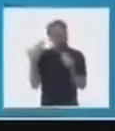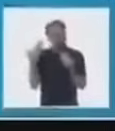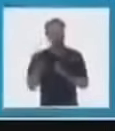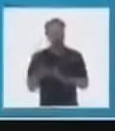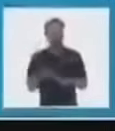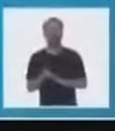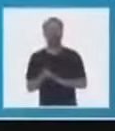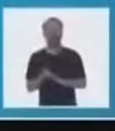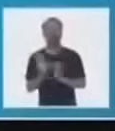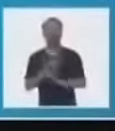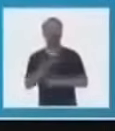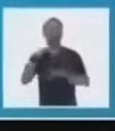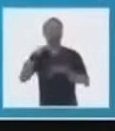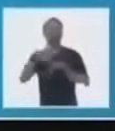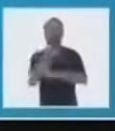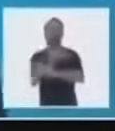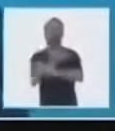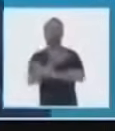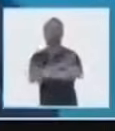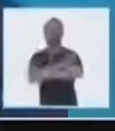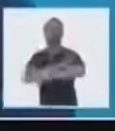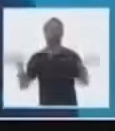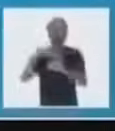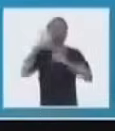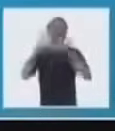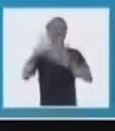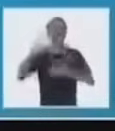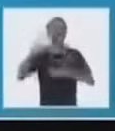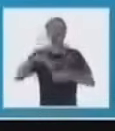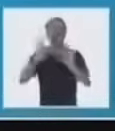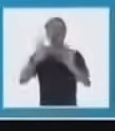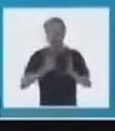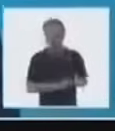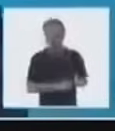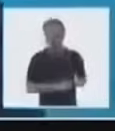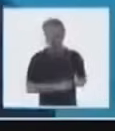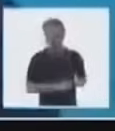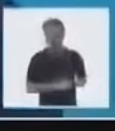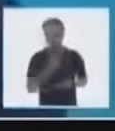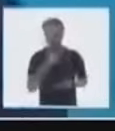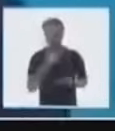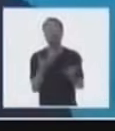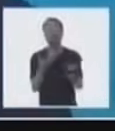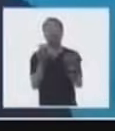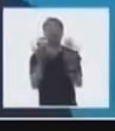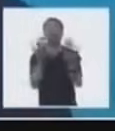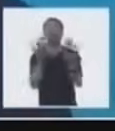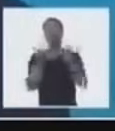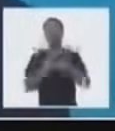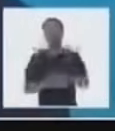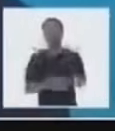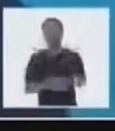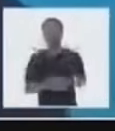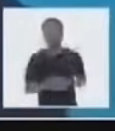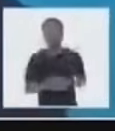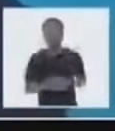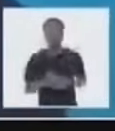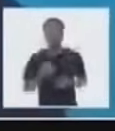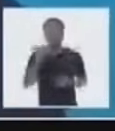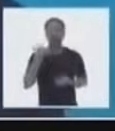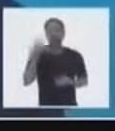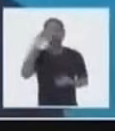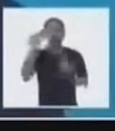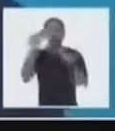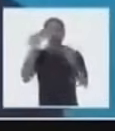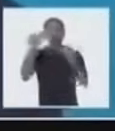balotaje, que es que si seguimos atados al FMI, Argentina no tiene destino, porque el FMI es experto en hacer qué, llevarte a